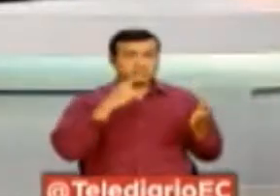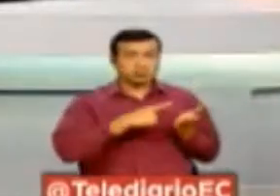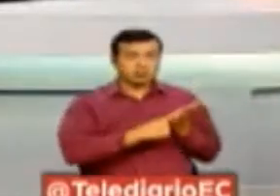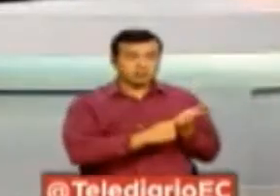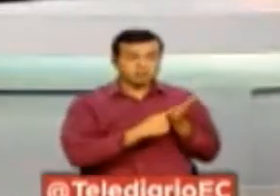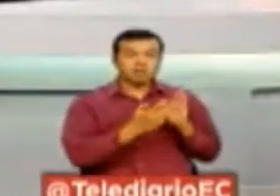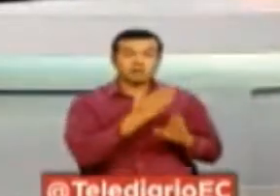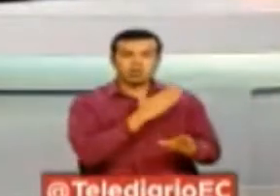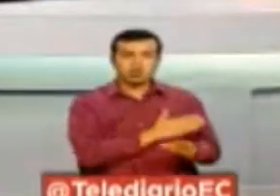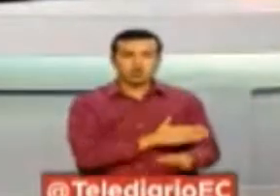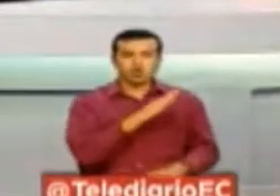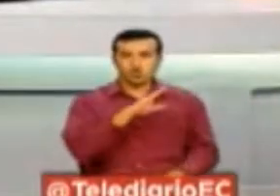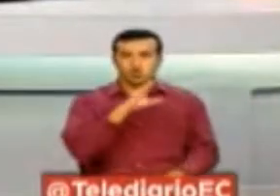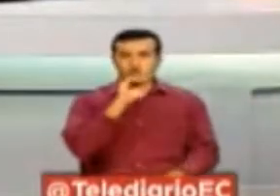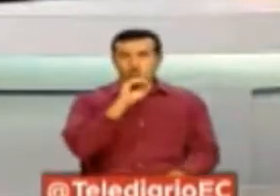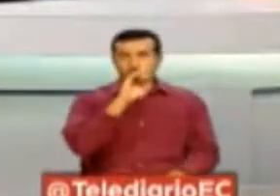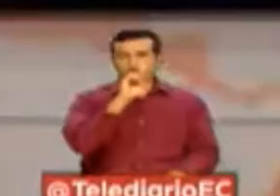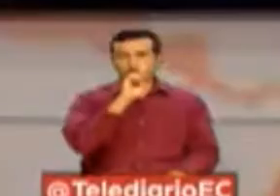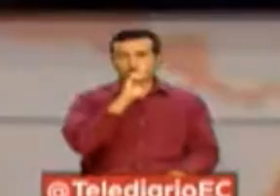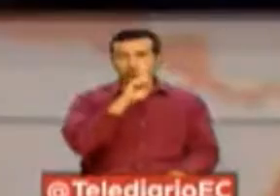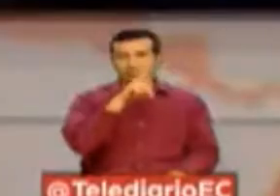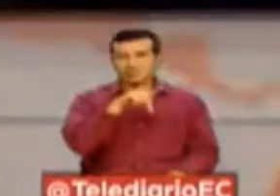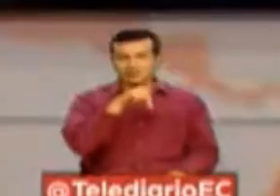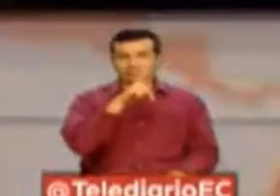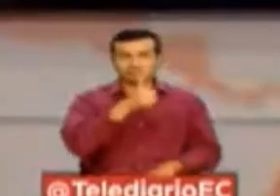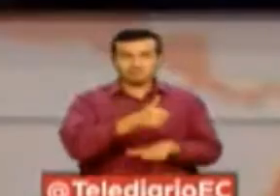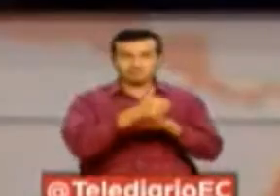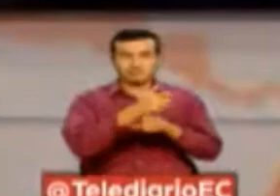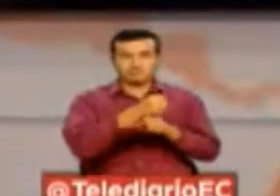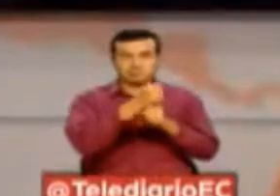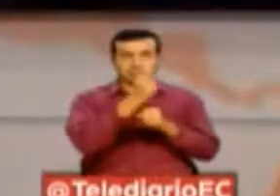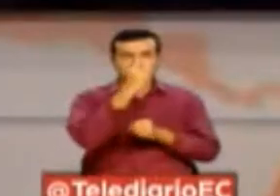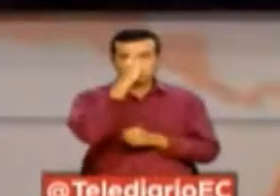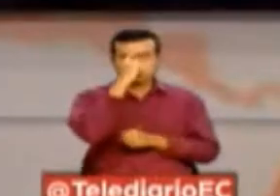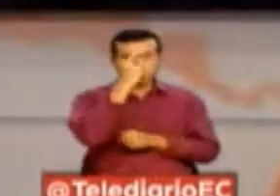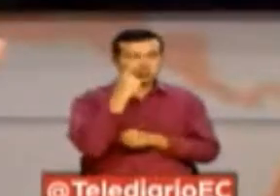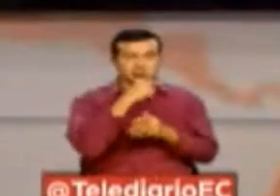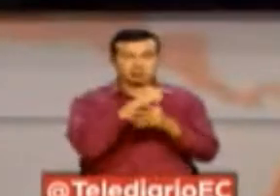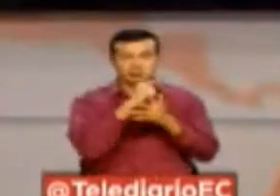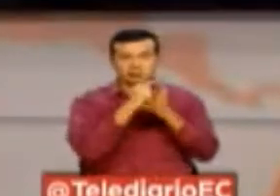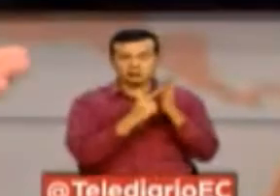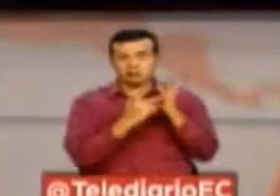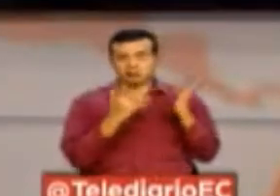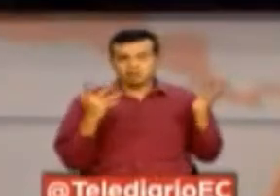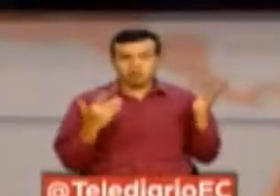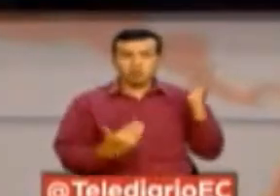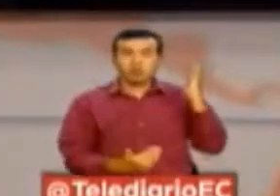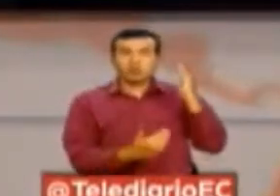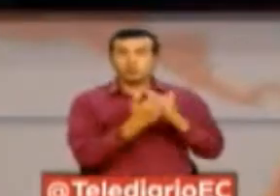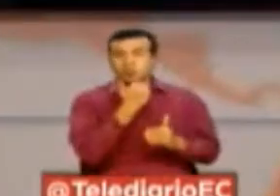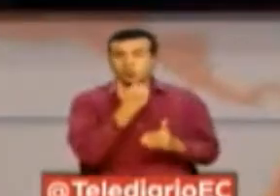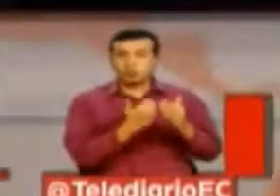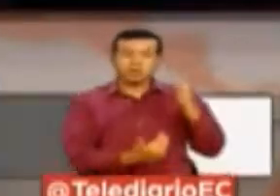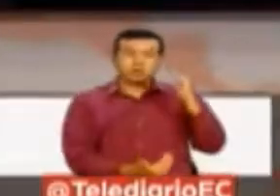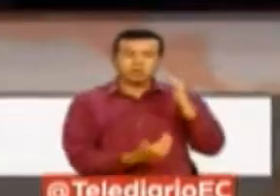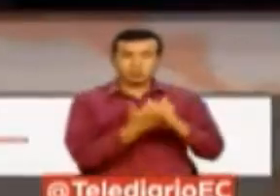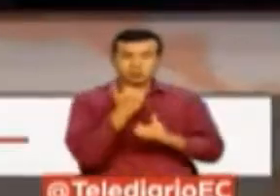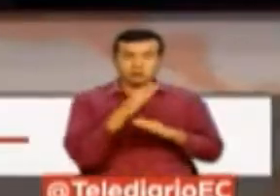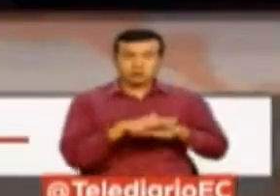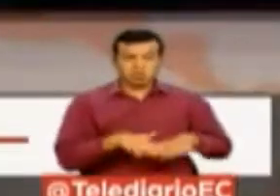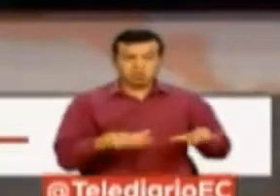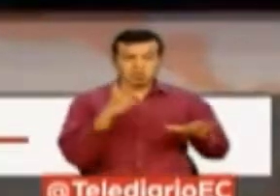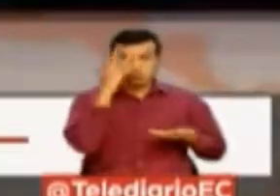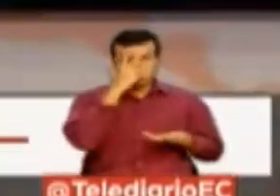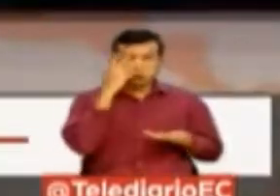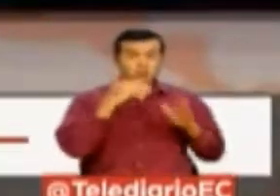reunión ya del cosep el máximo organismo de seguridad del estado y se han determinado por ejemplo la creación más allá de lo de san